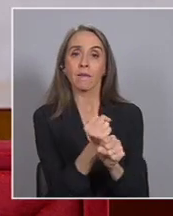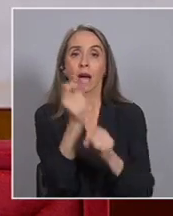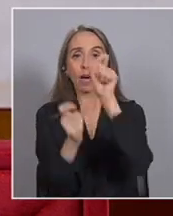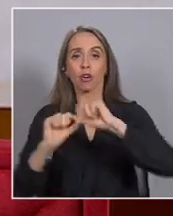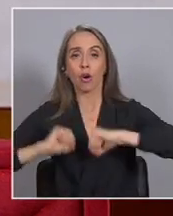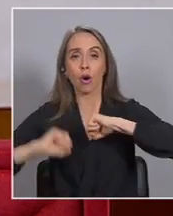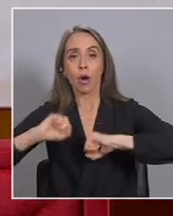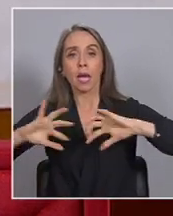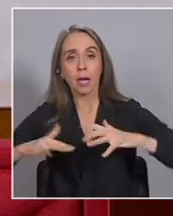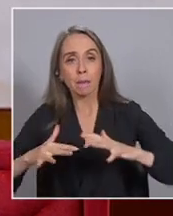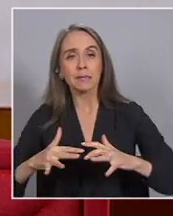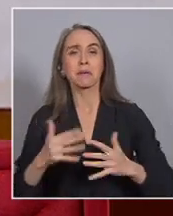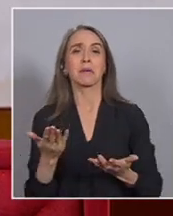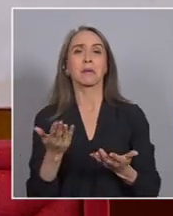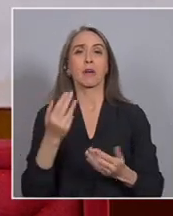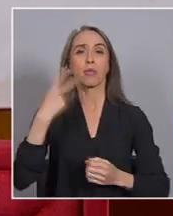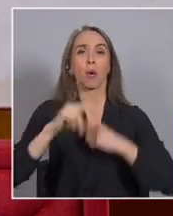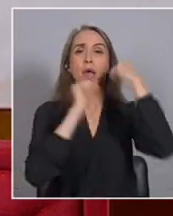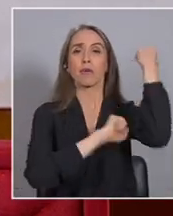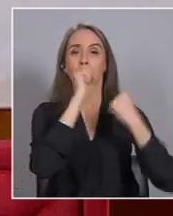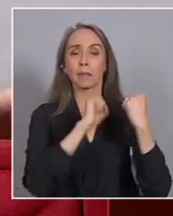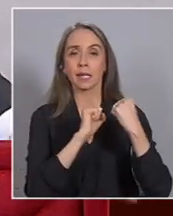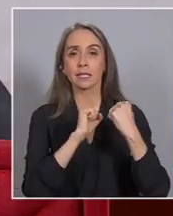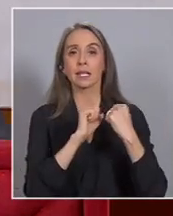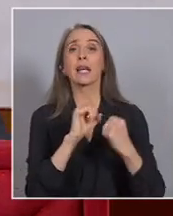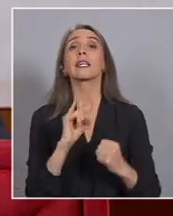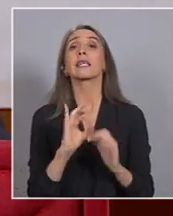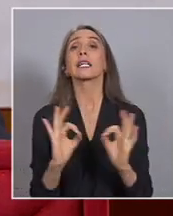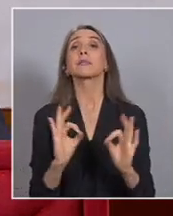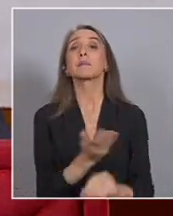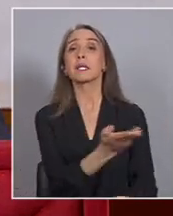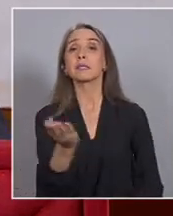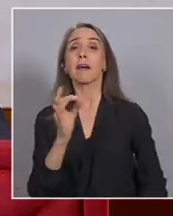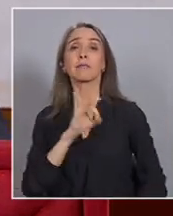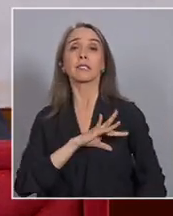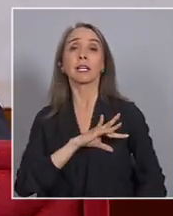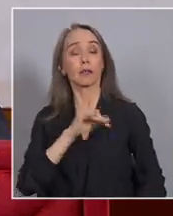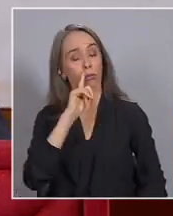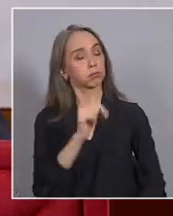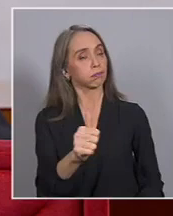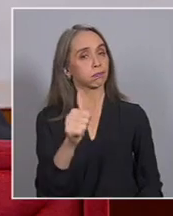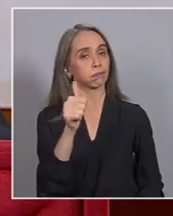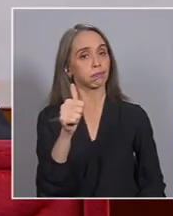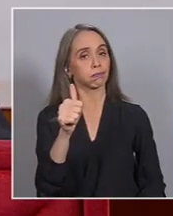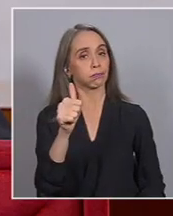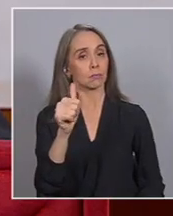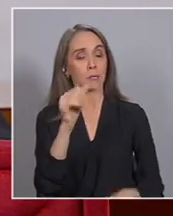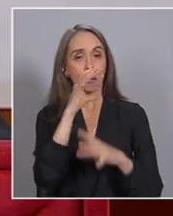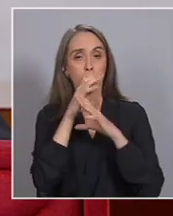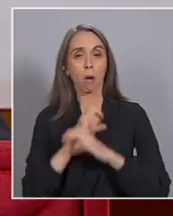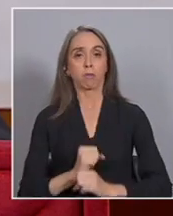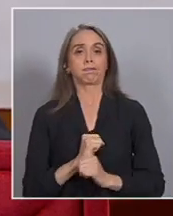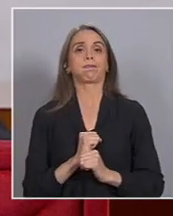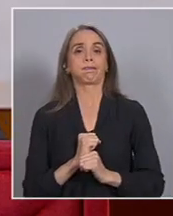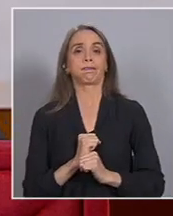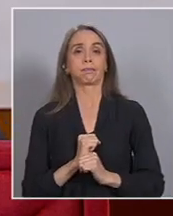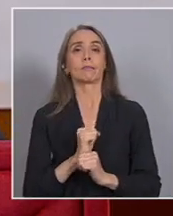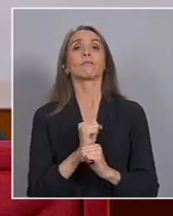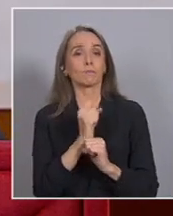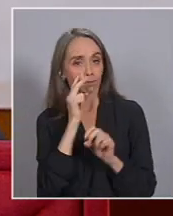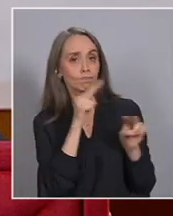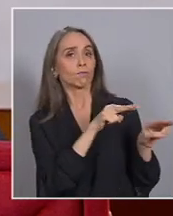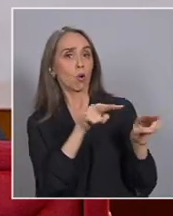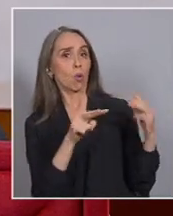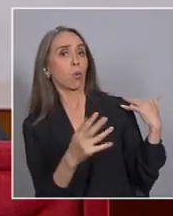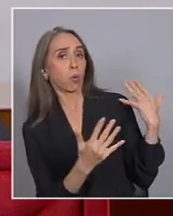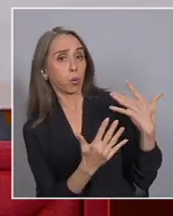y empresarios, y en especial, compatriotas, de la extraordinaria resiliencia que han mostrado las chilenas y